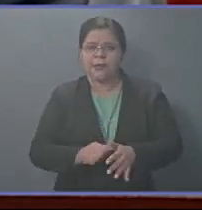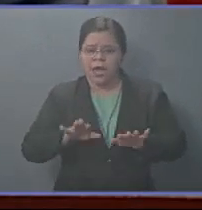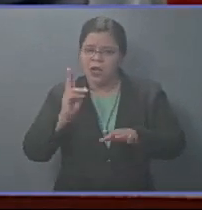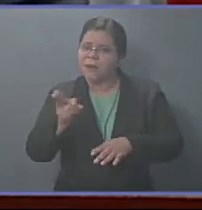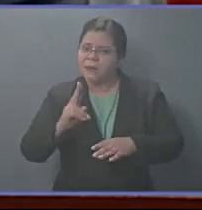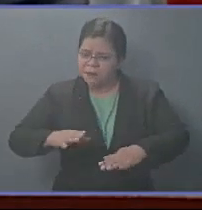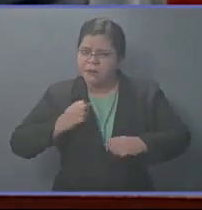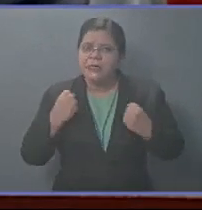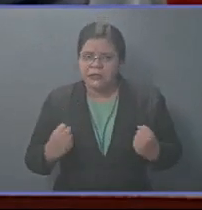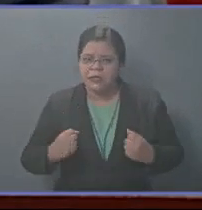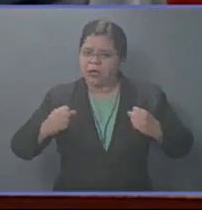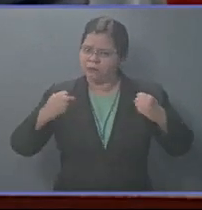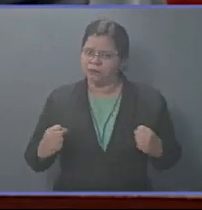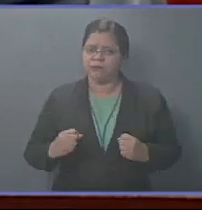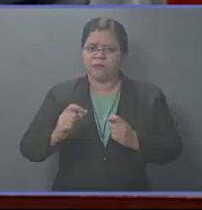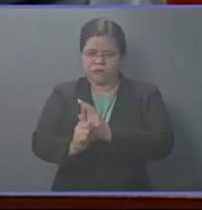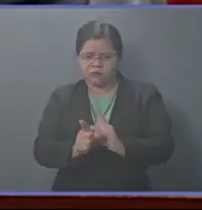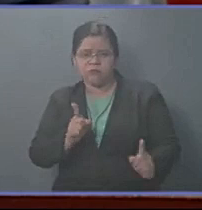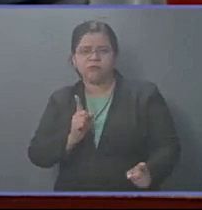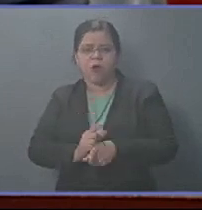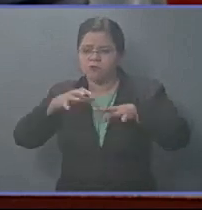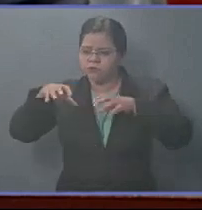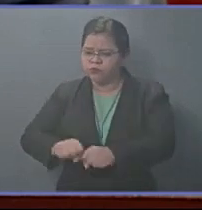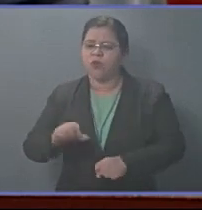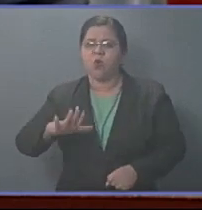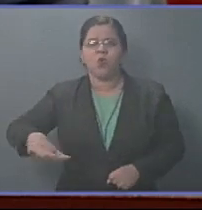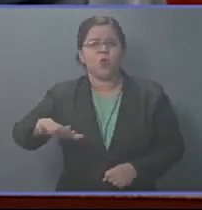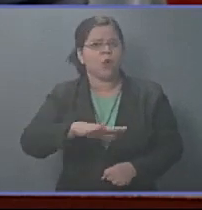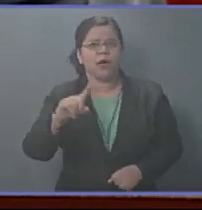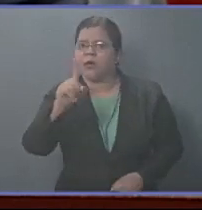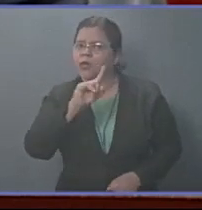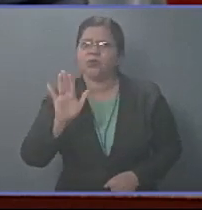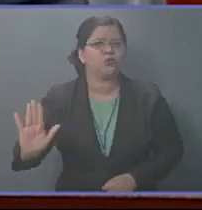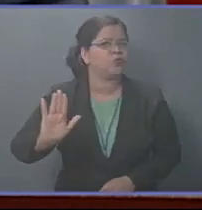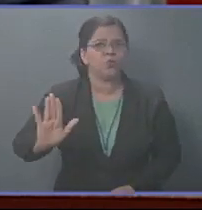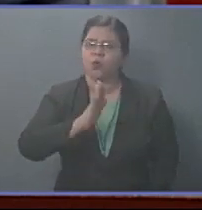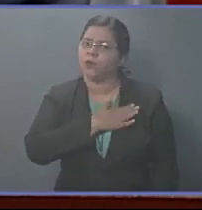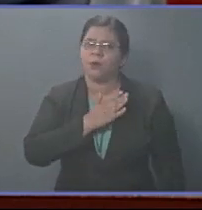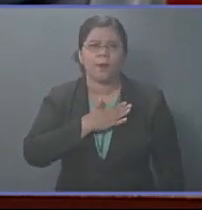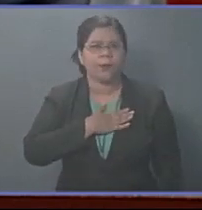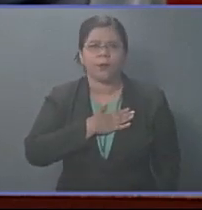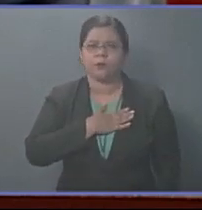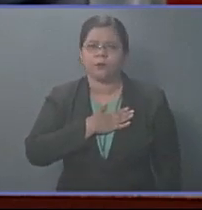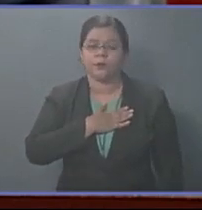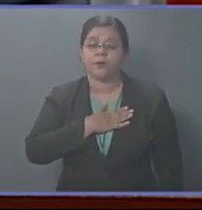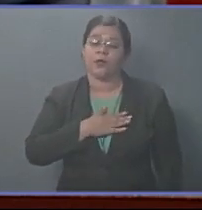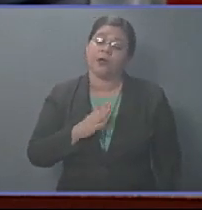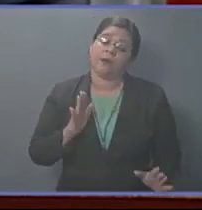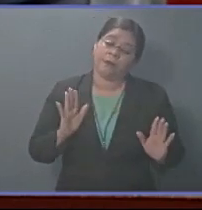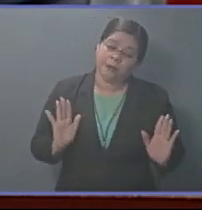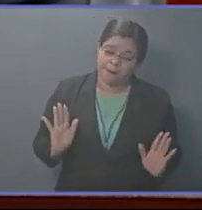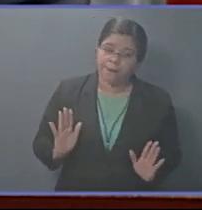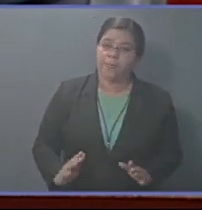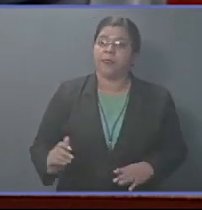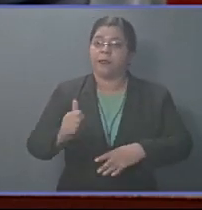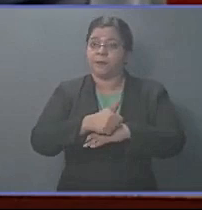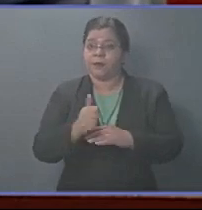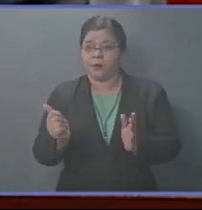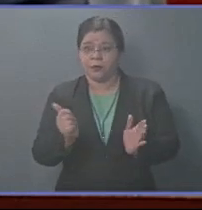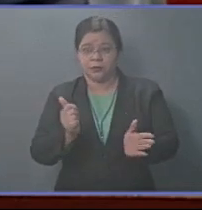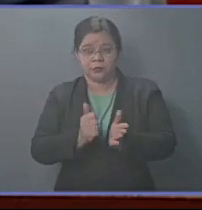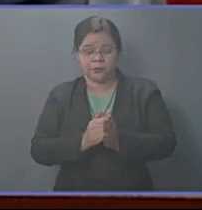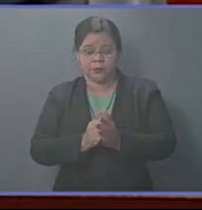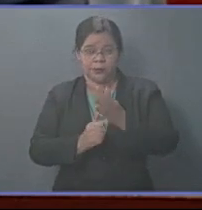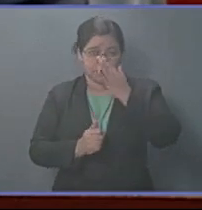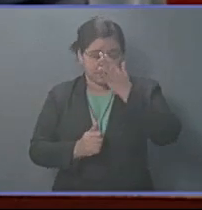usurpando un lugar que no le corresponde constitucionalmente en suma este órgano del gobierno